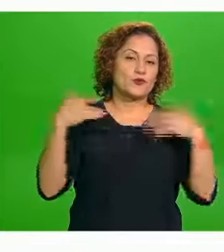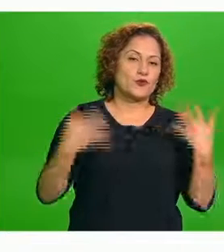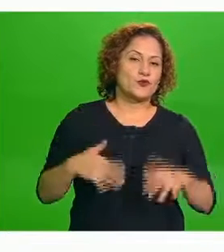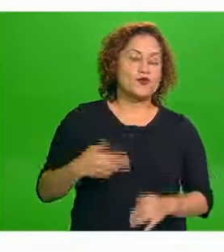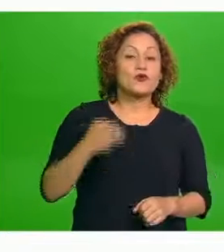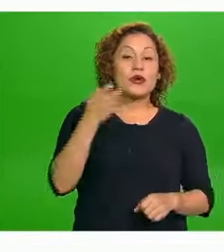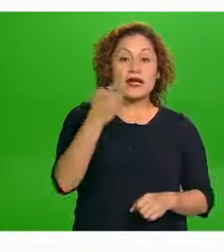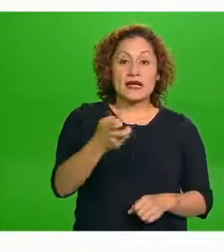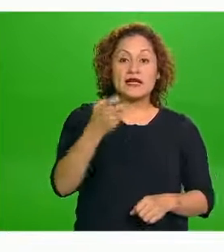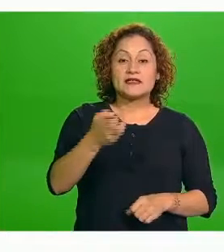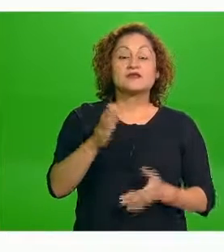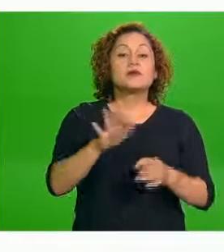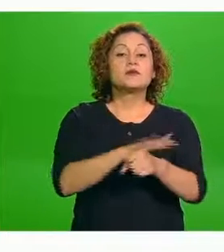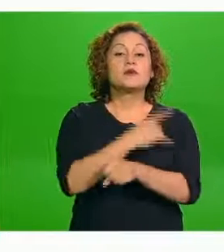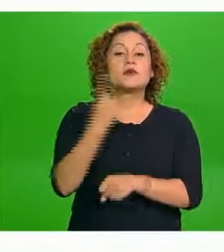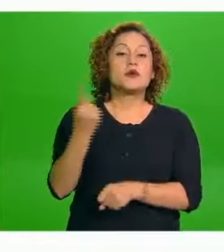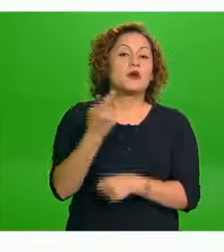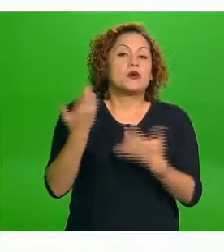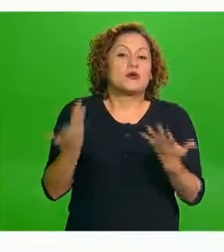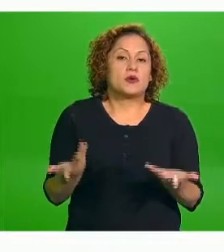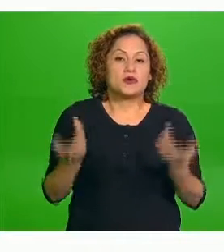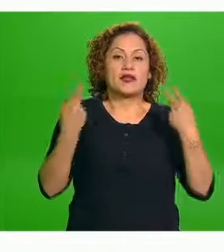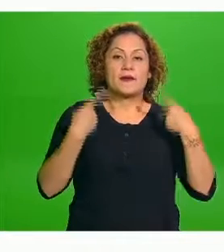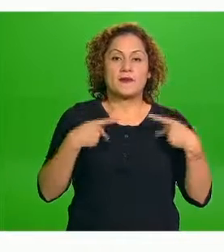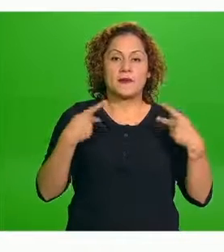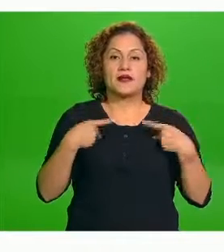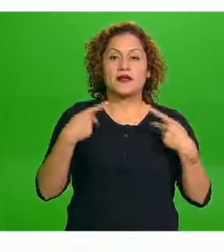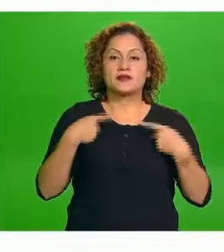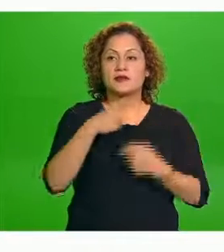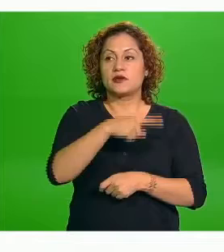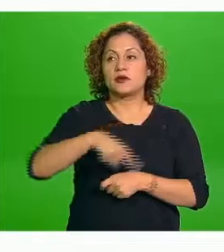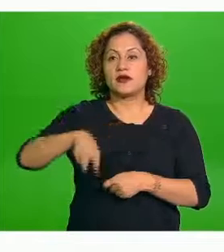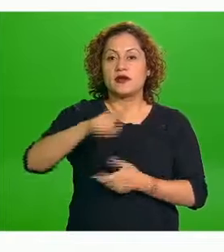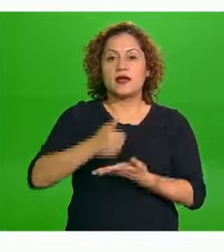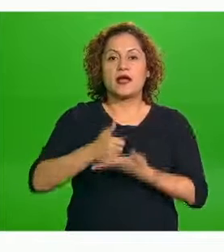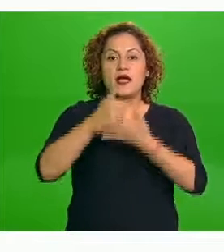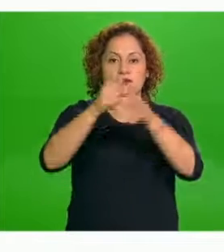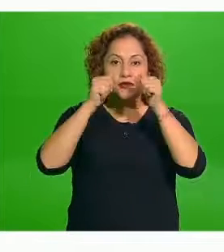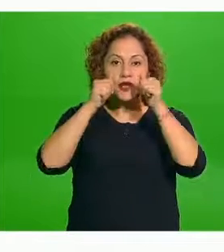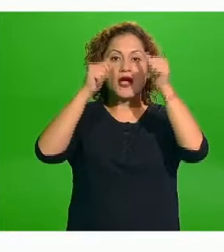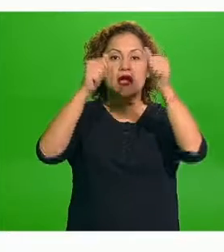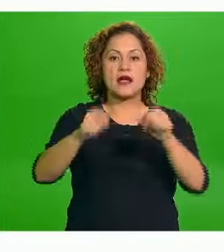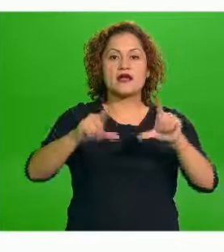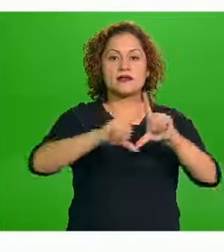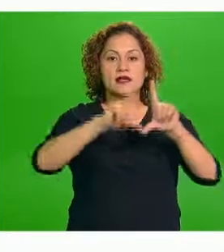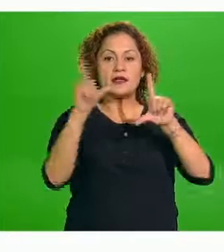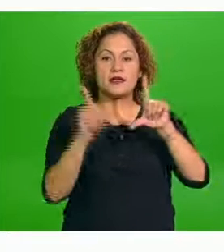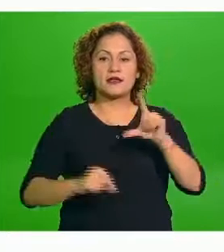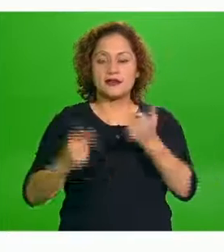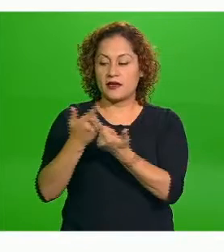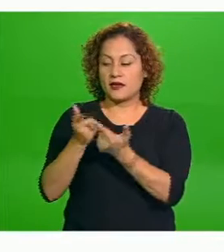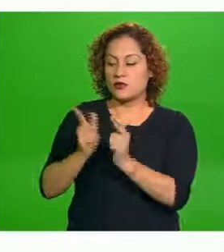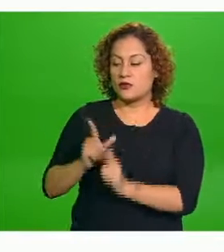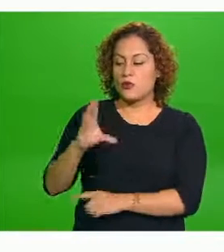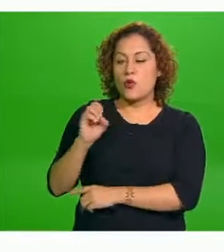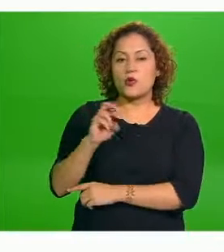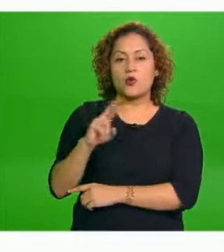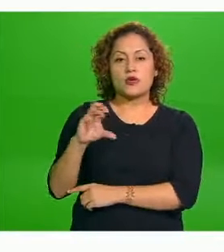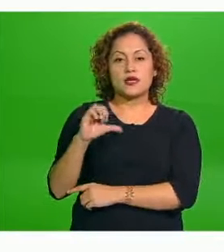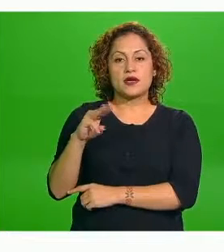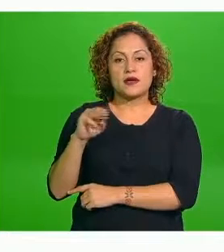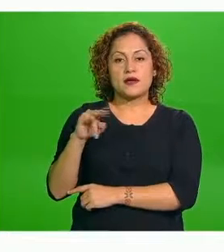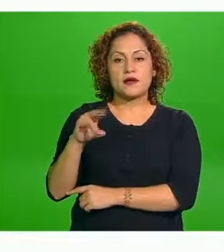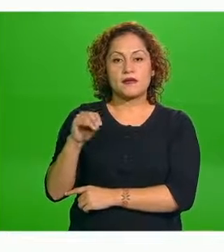siendo posible gracias a la implementación y la puesta en práctica de la estrategia Correcaminos a nivel nacional, en la cual se